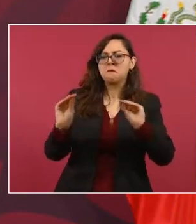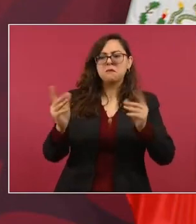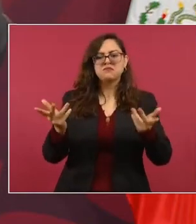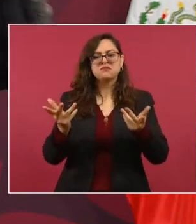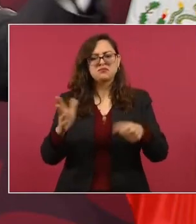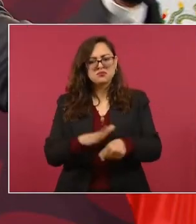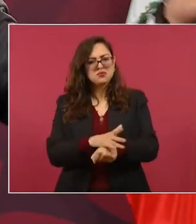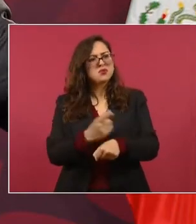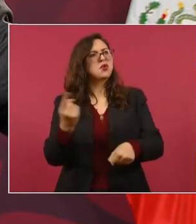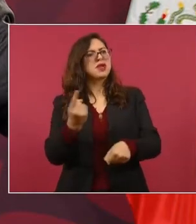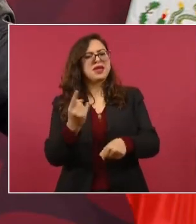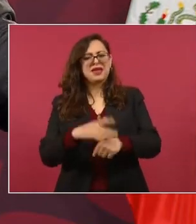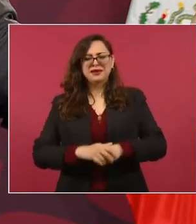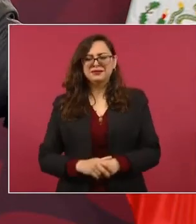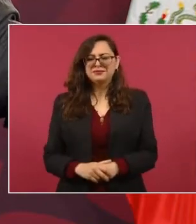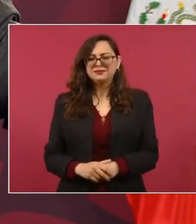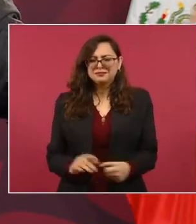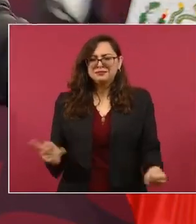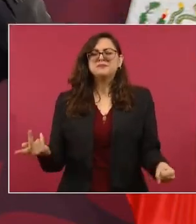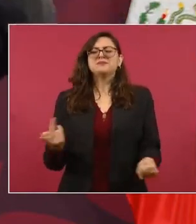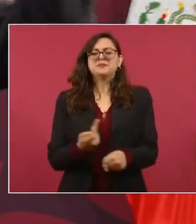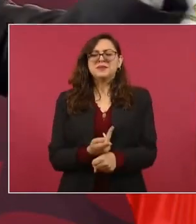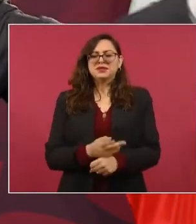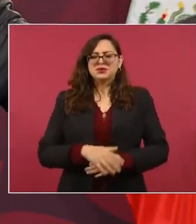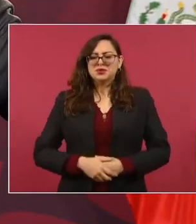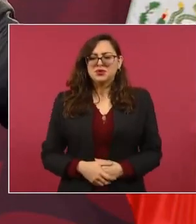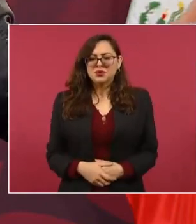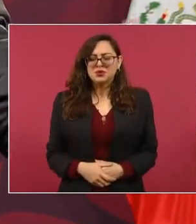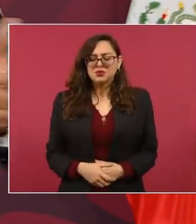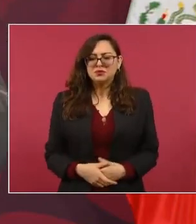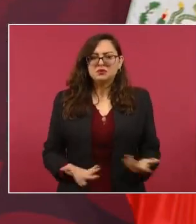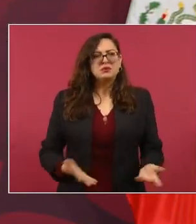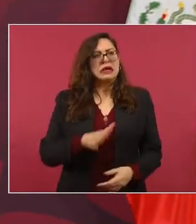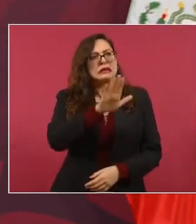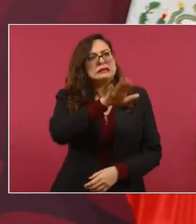¿Dónde están ahora con lo que está pasando en Perú?